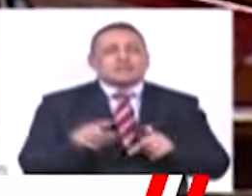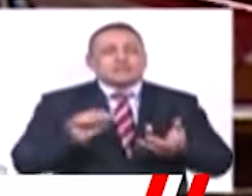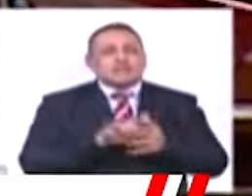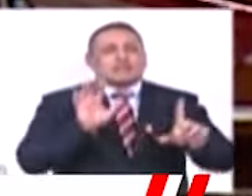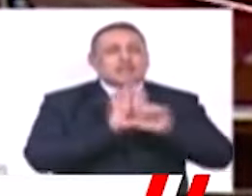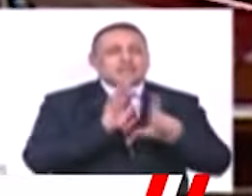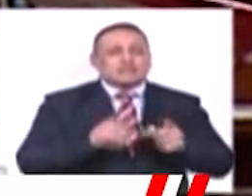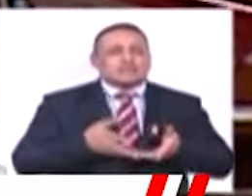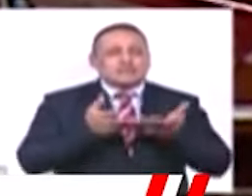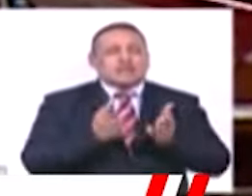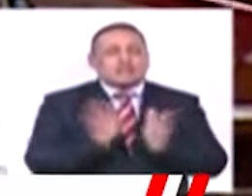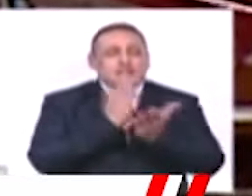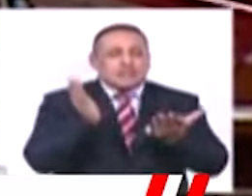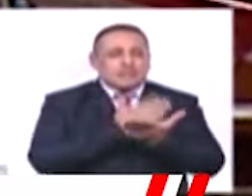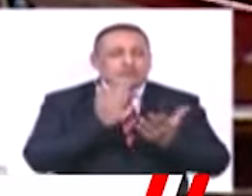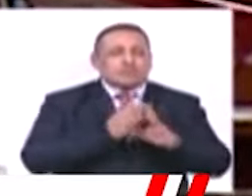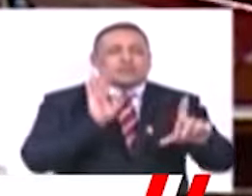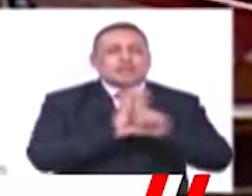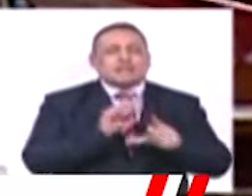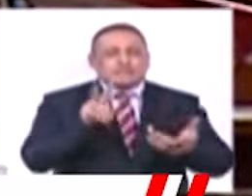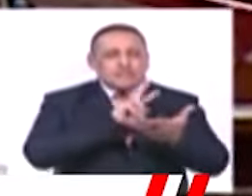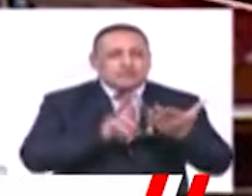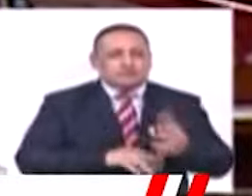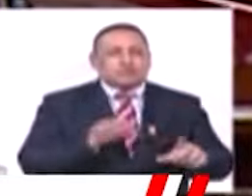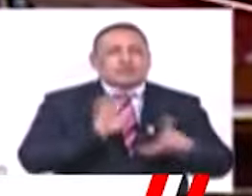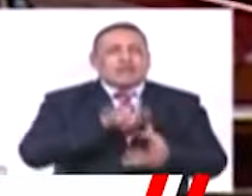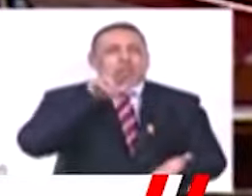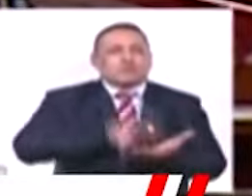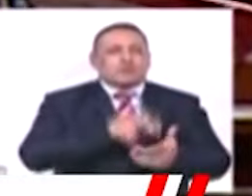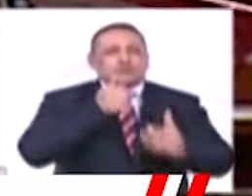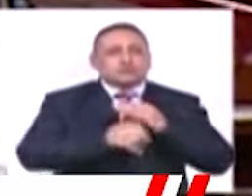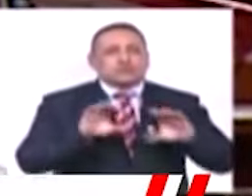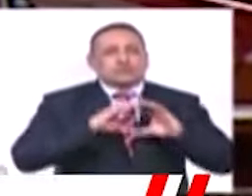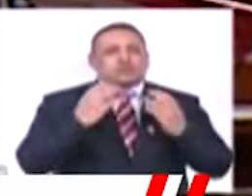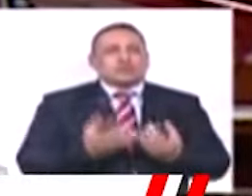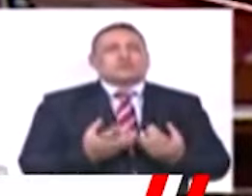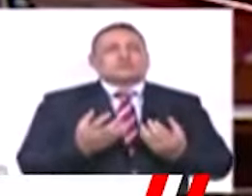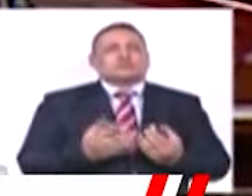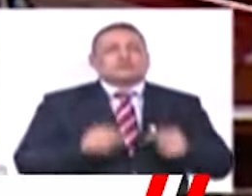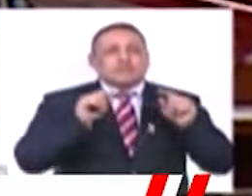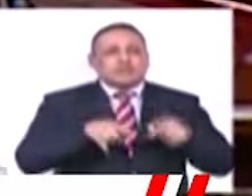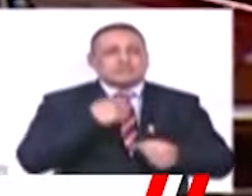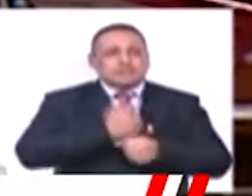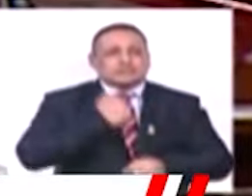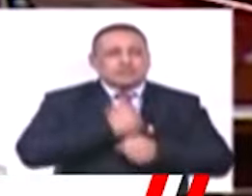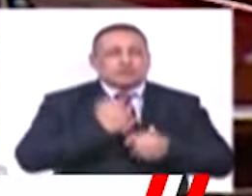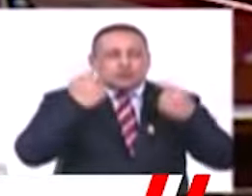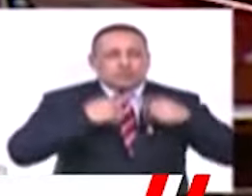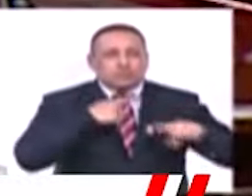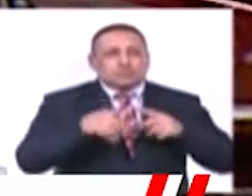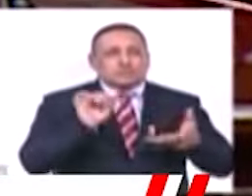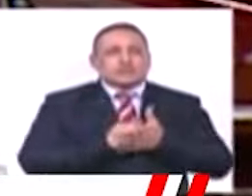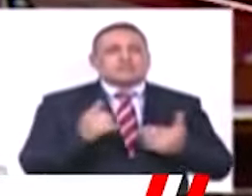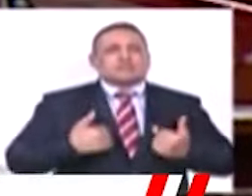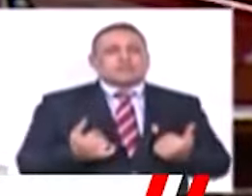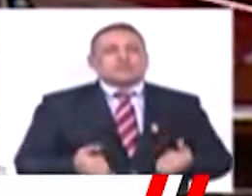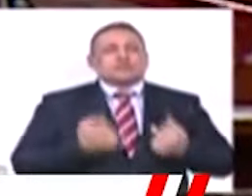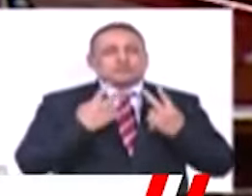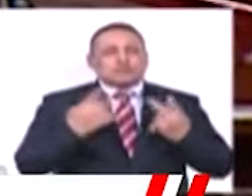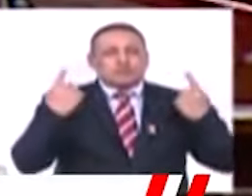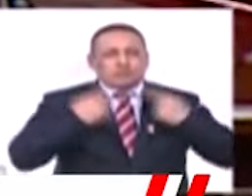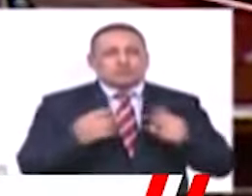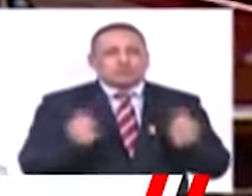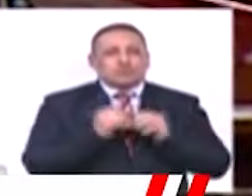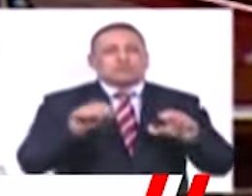el acceso al libro, a la lectura, aprobadas por este Pleno. Ese es el trabajo coordinado que tenemos con